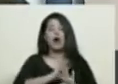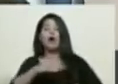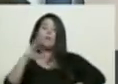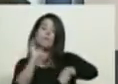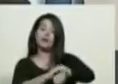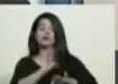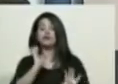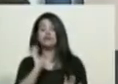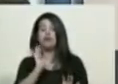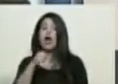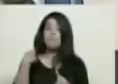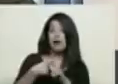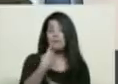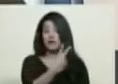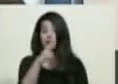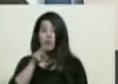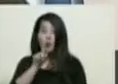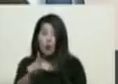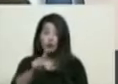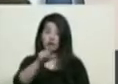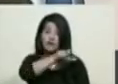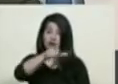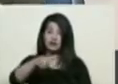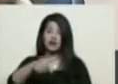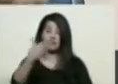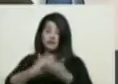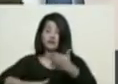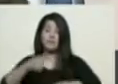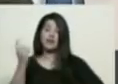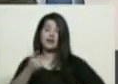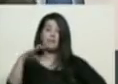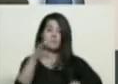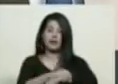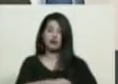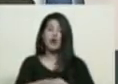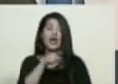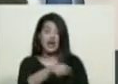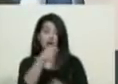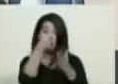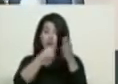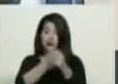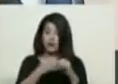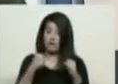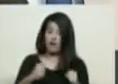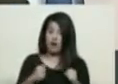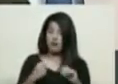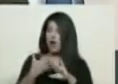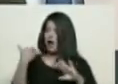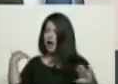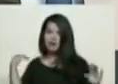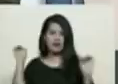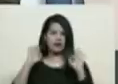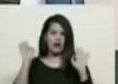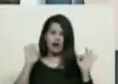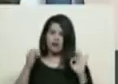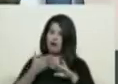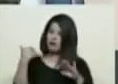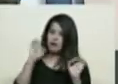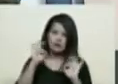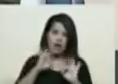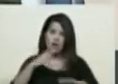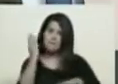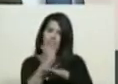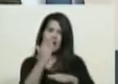aprensión eso es una lucha importante porque no había tenido previamente un impulso procesal y yo